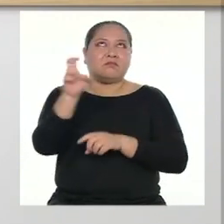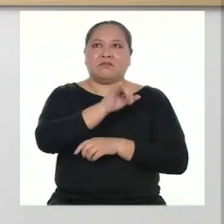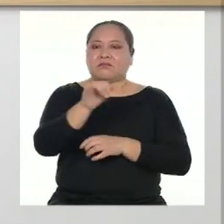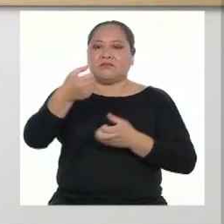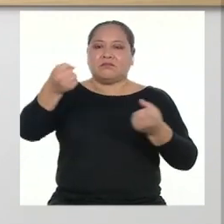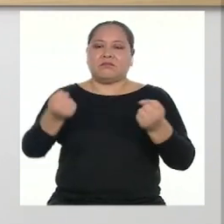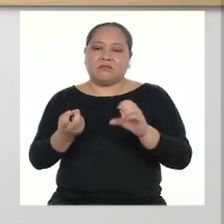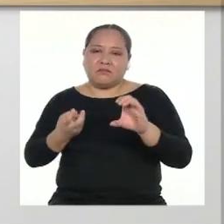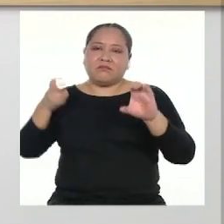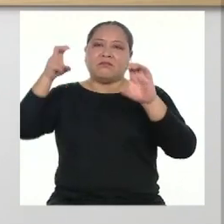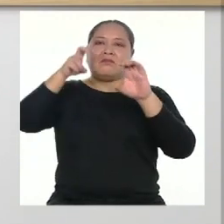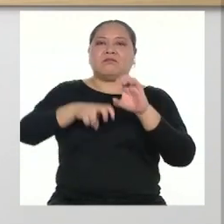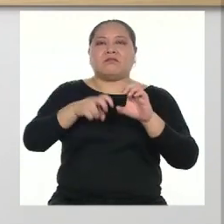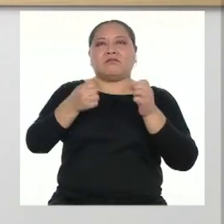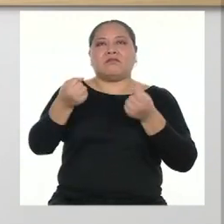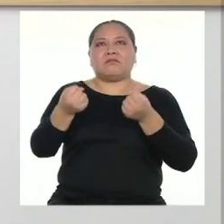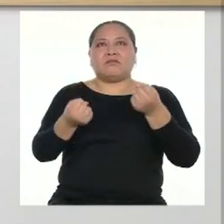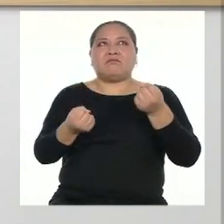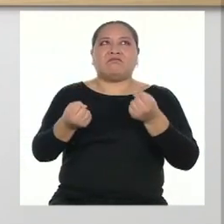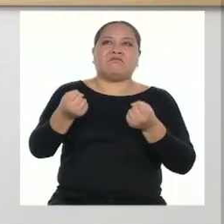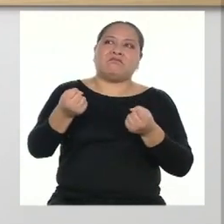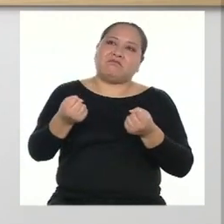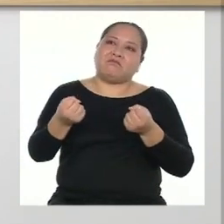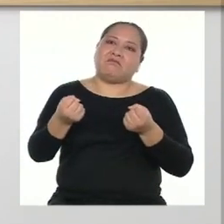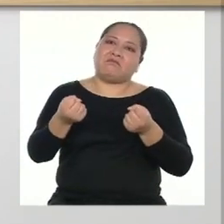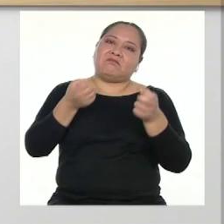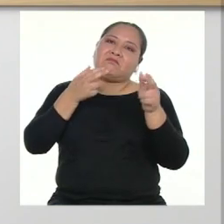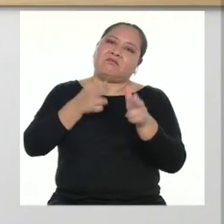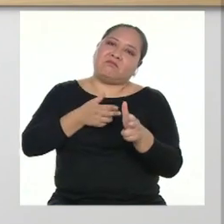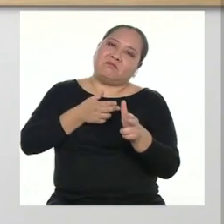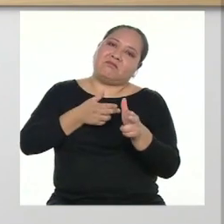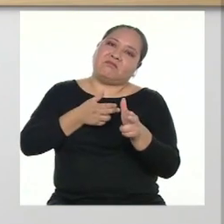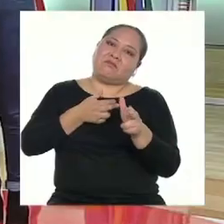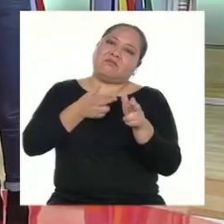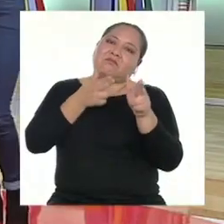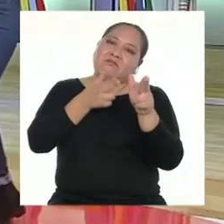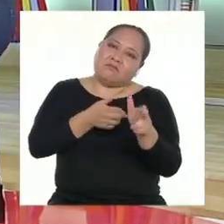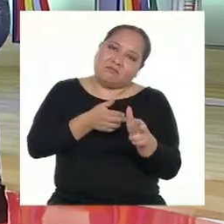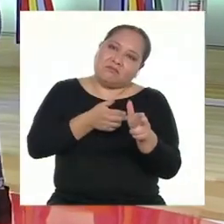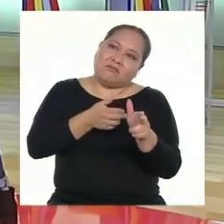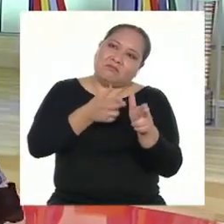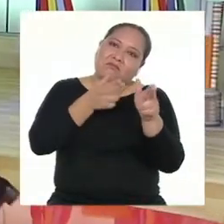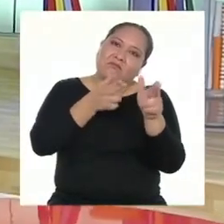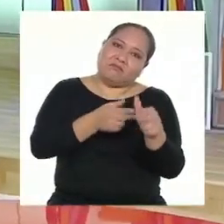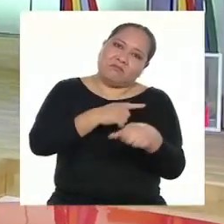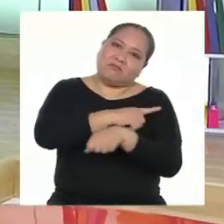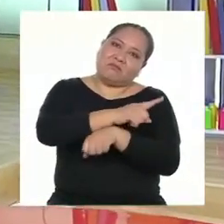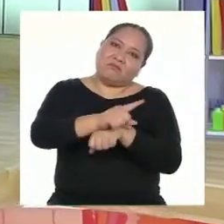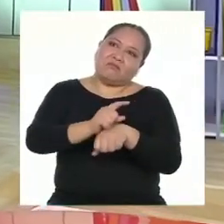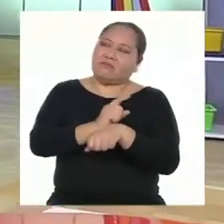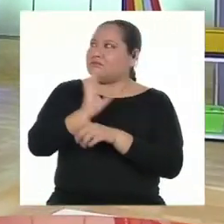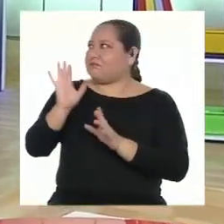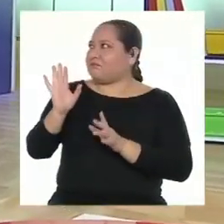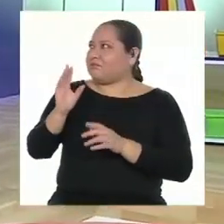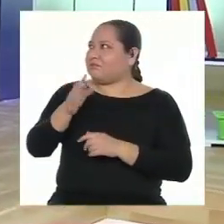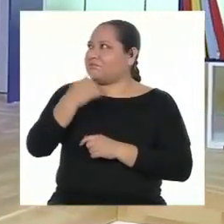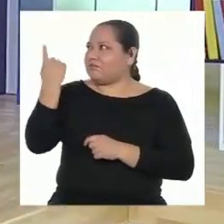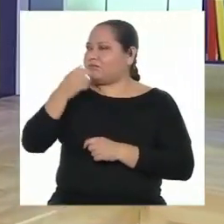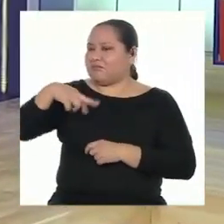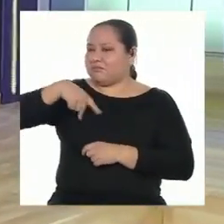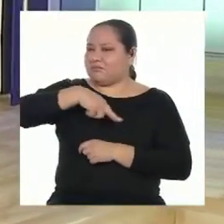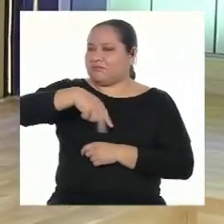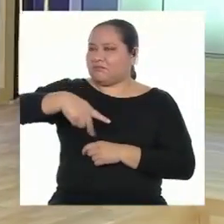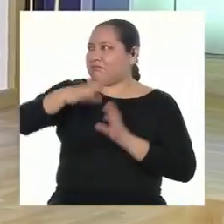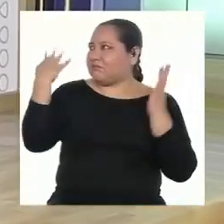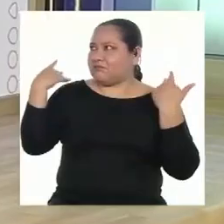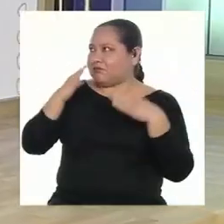problema. Las horas pasan y no pueden avanzar en medio de tanto tráfico. Pero entonces, solo debemos caminar y evitamos todo,